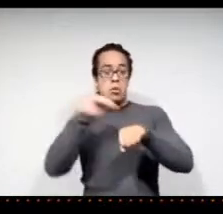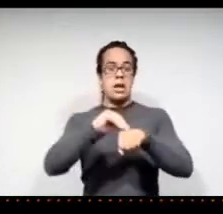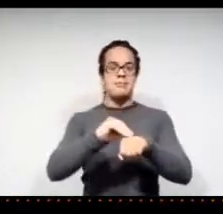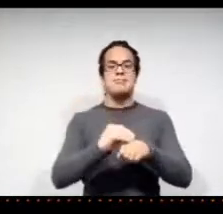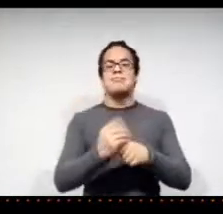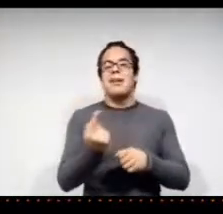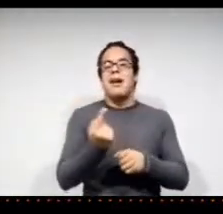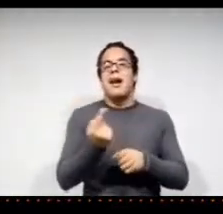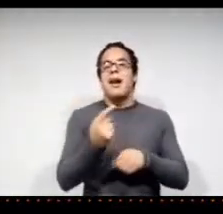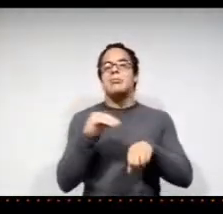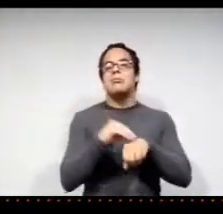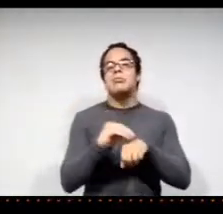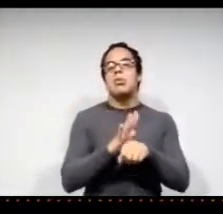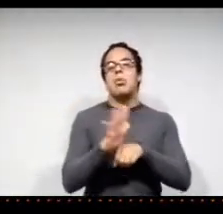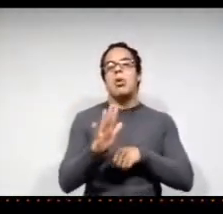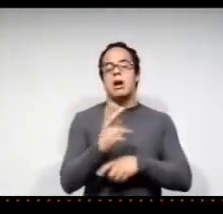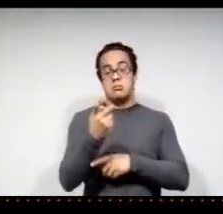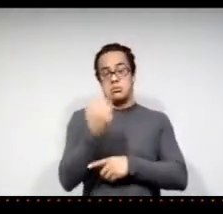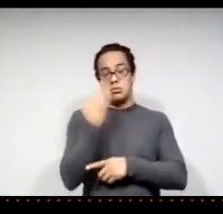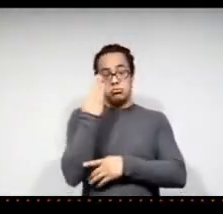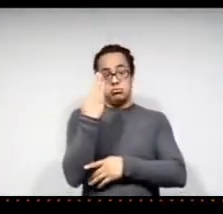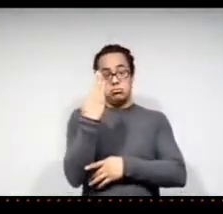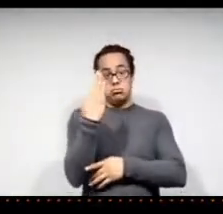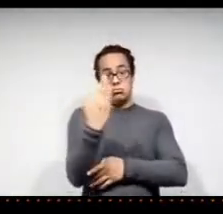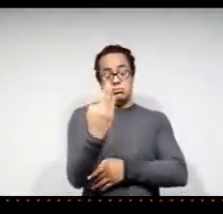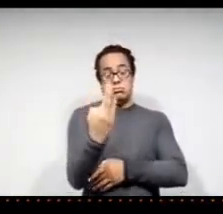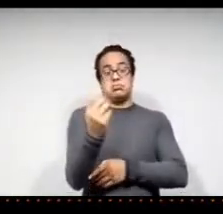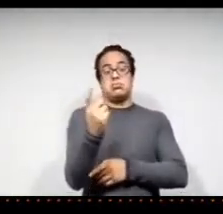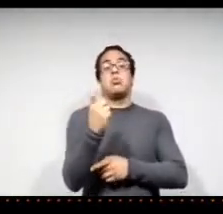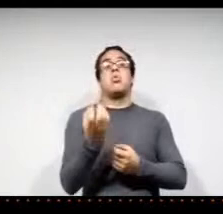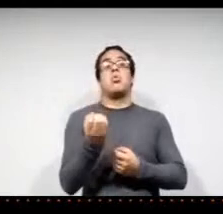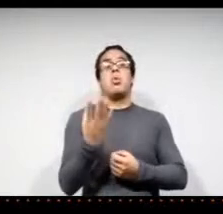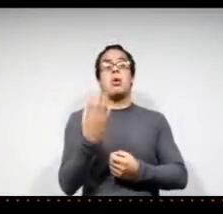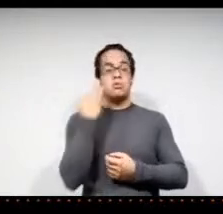adelante no sabemos cuánto dure. Gracias.